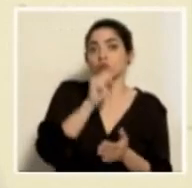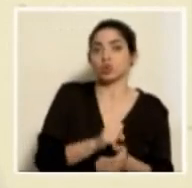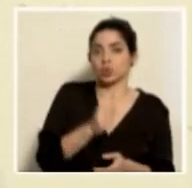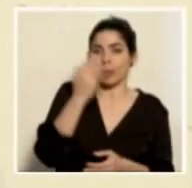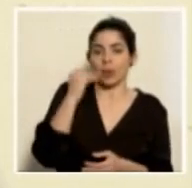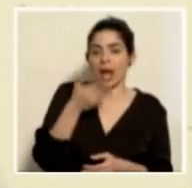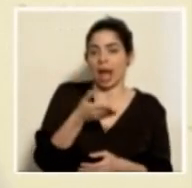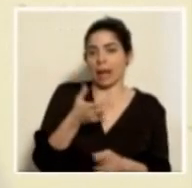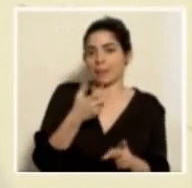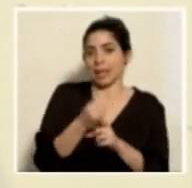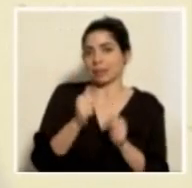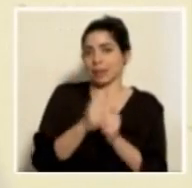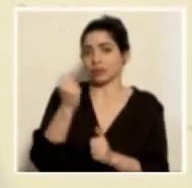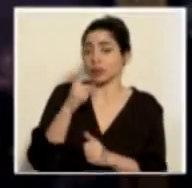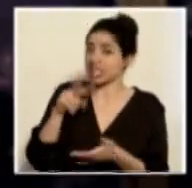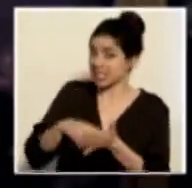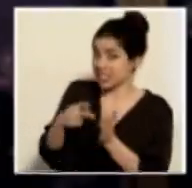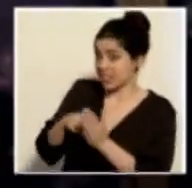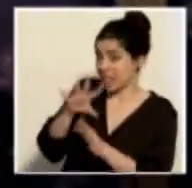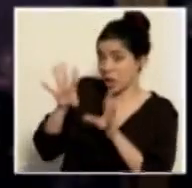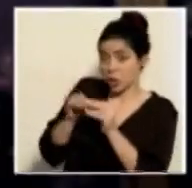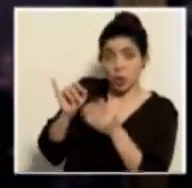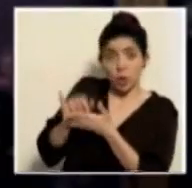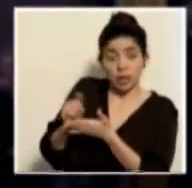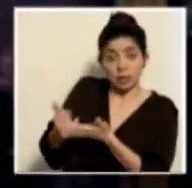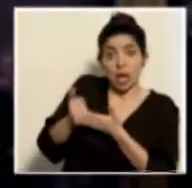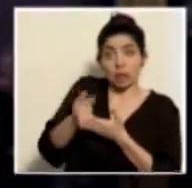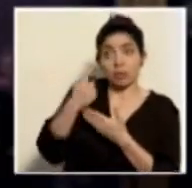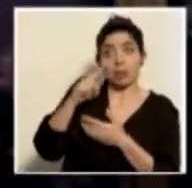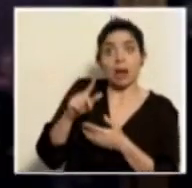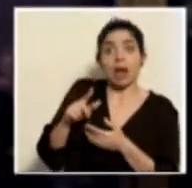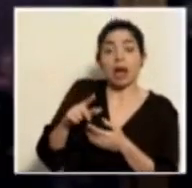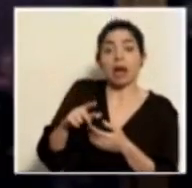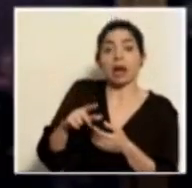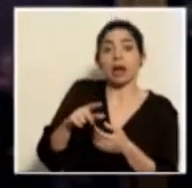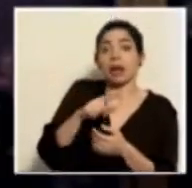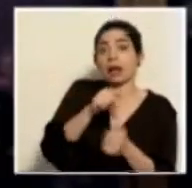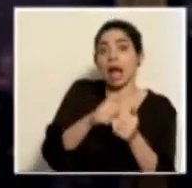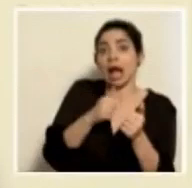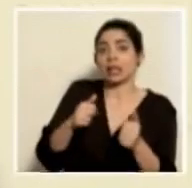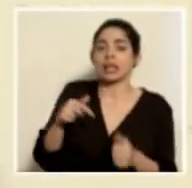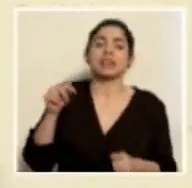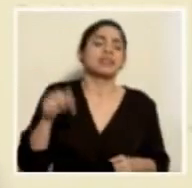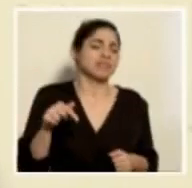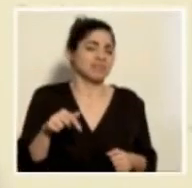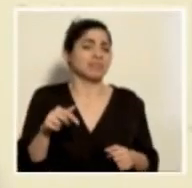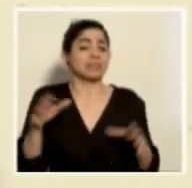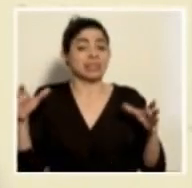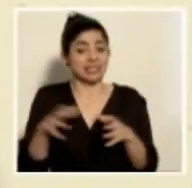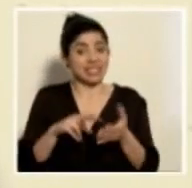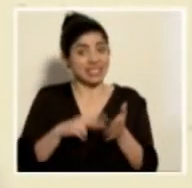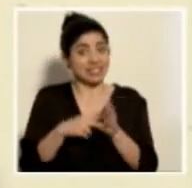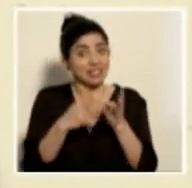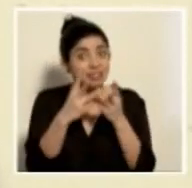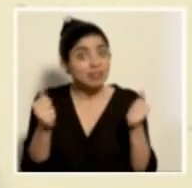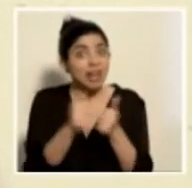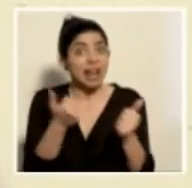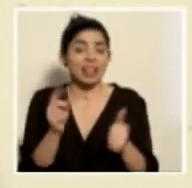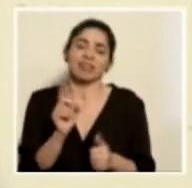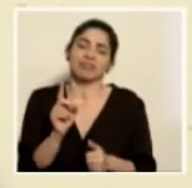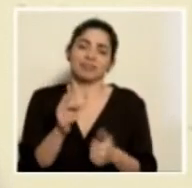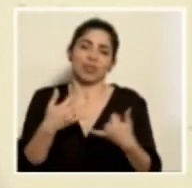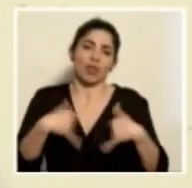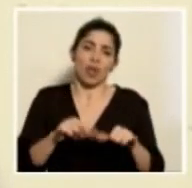tenemos la afectación mayor. ¿Y esto garantizaría entonces este retraso que pueda...? Todavía con eso posiblemente no salgamos a flote con todo